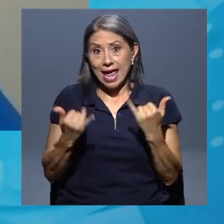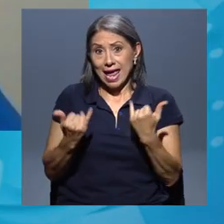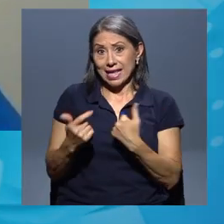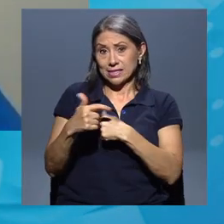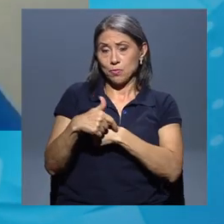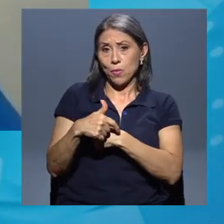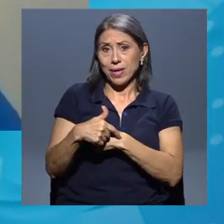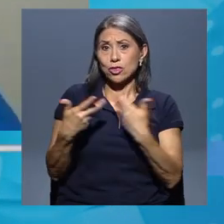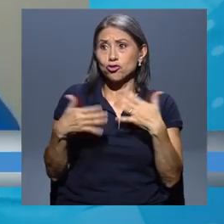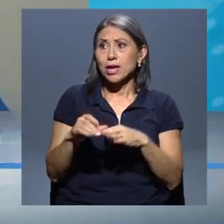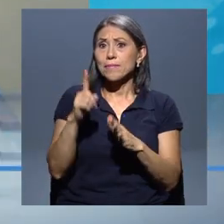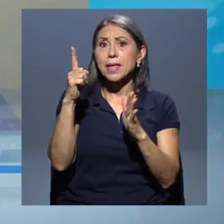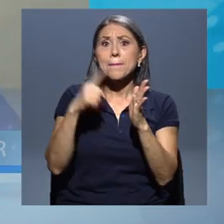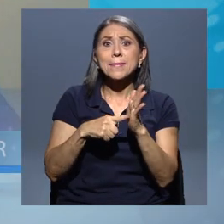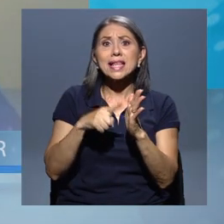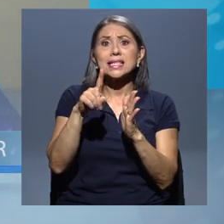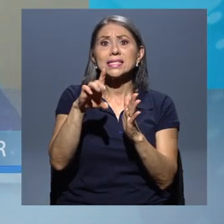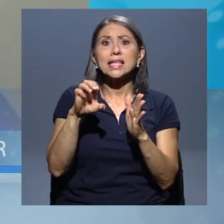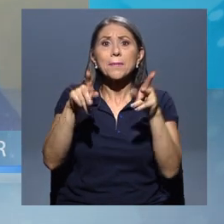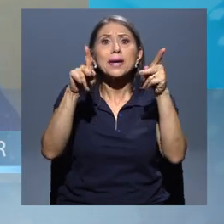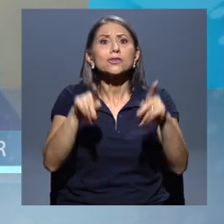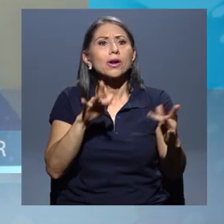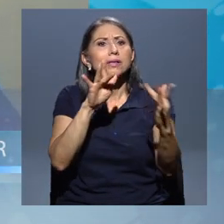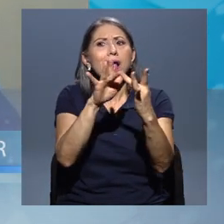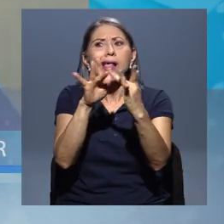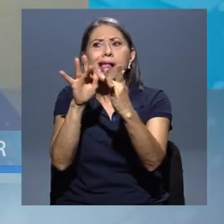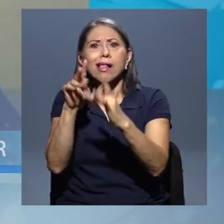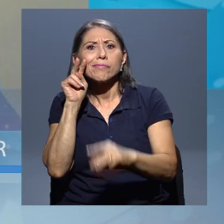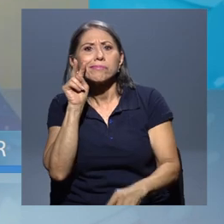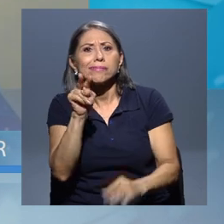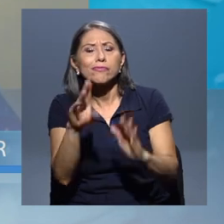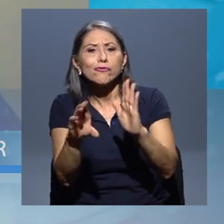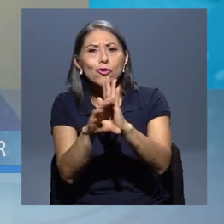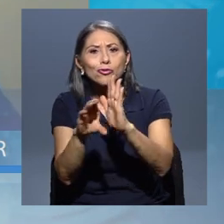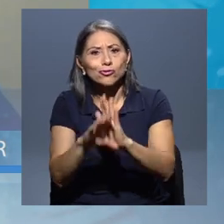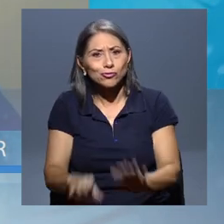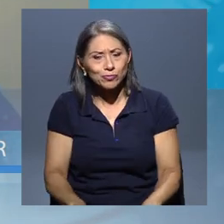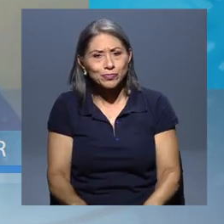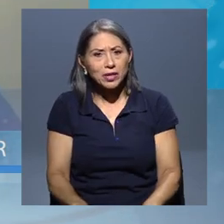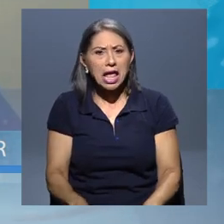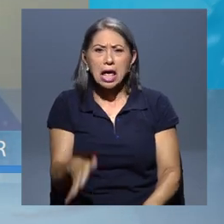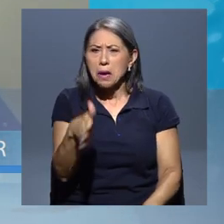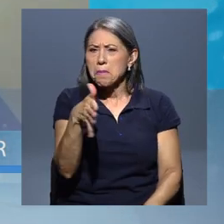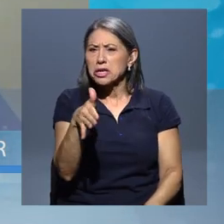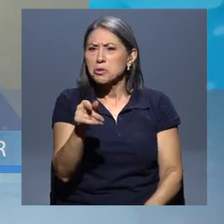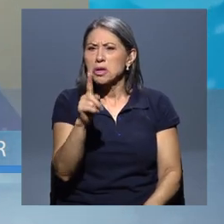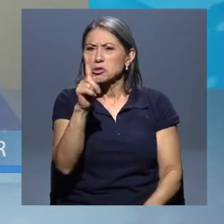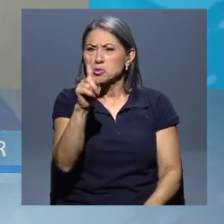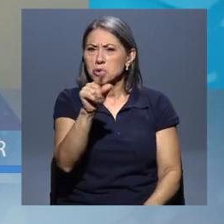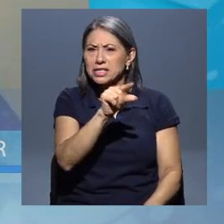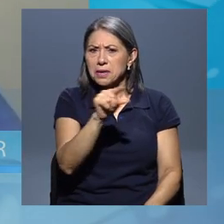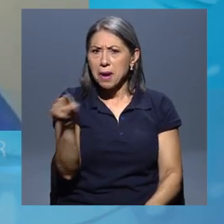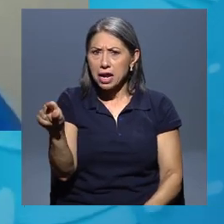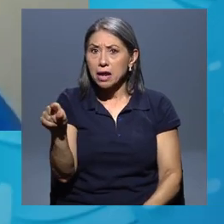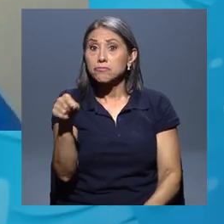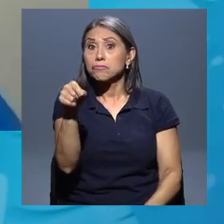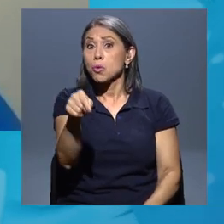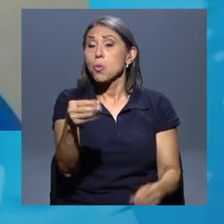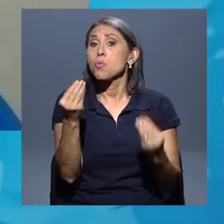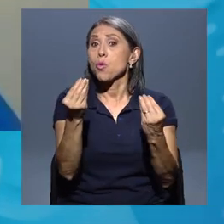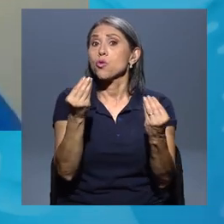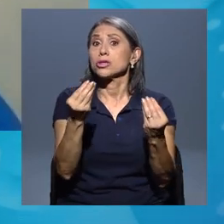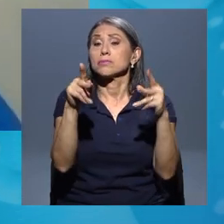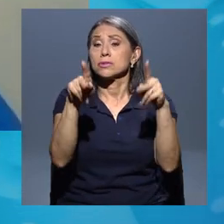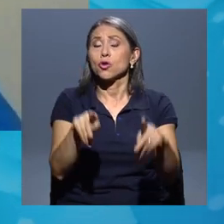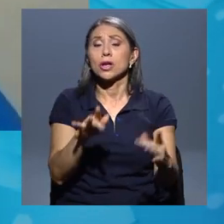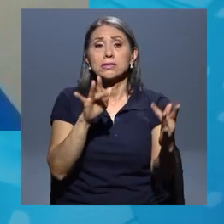hemos recibido 1,100 visitas, que más o menos en cuestión de una semana ha sido bastante